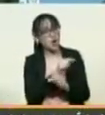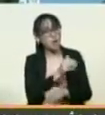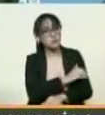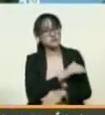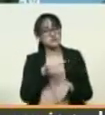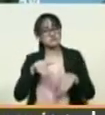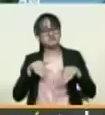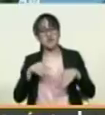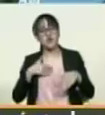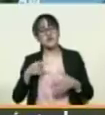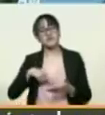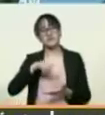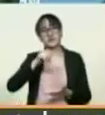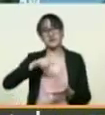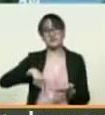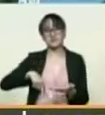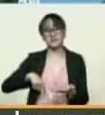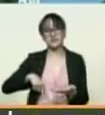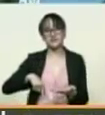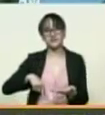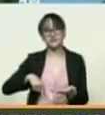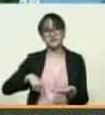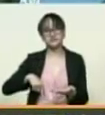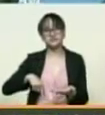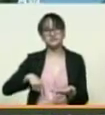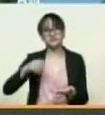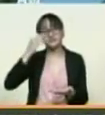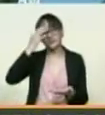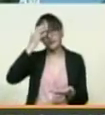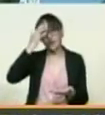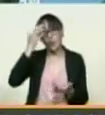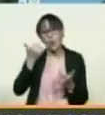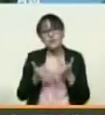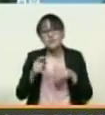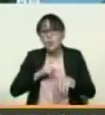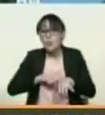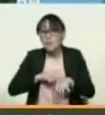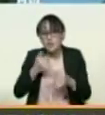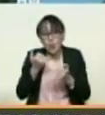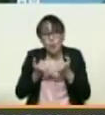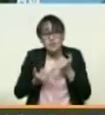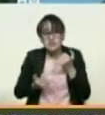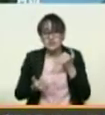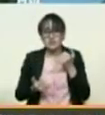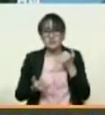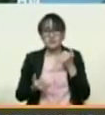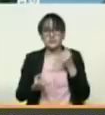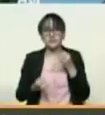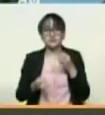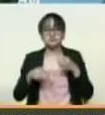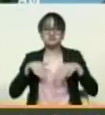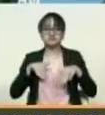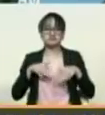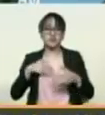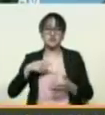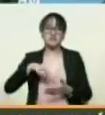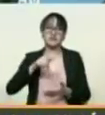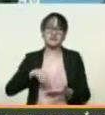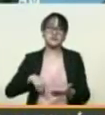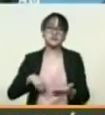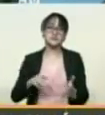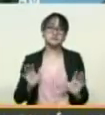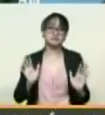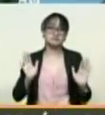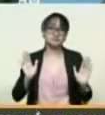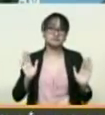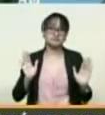se retractara, esto podemos decirlo, en el último momento, en la última hora. Y sin embargo, el